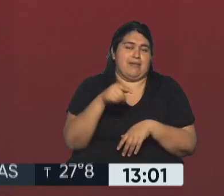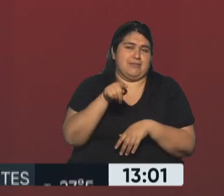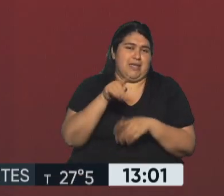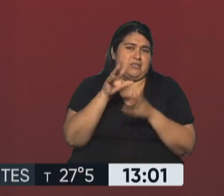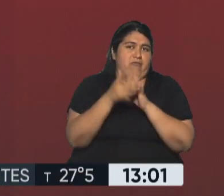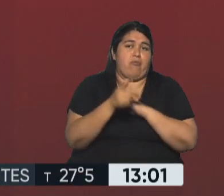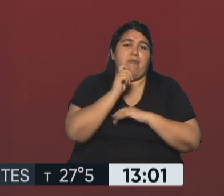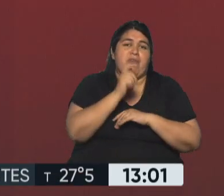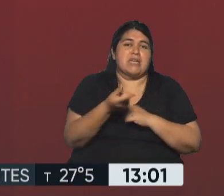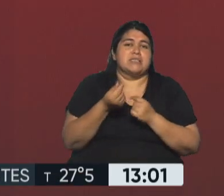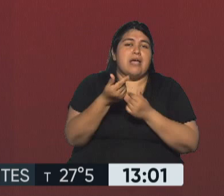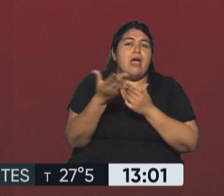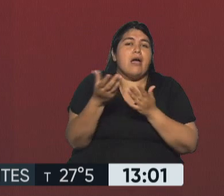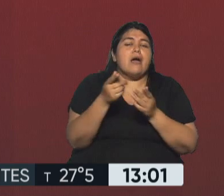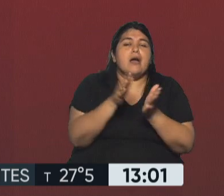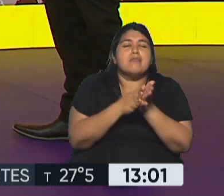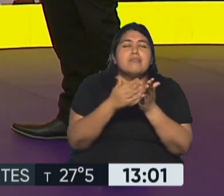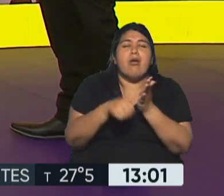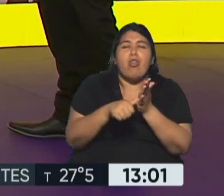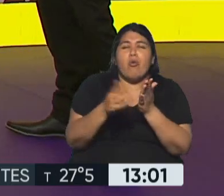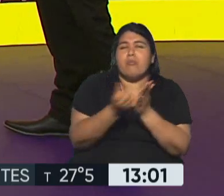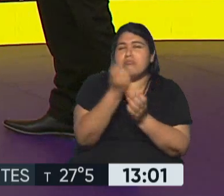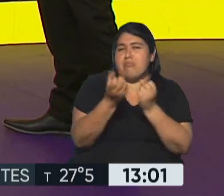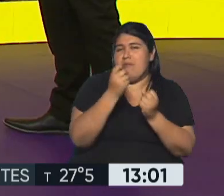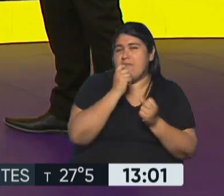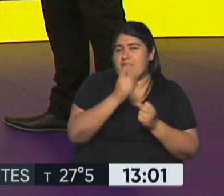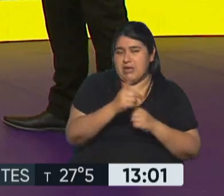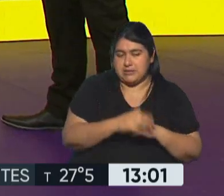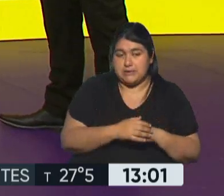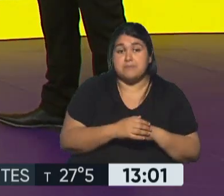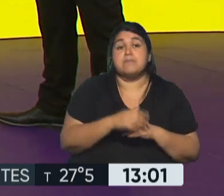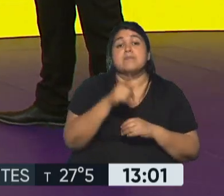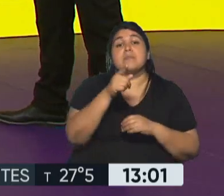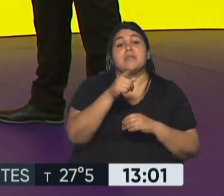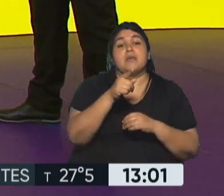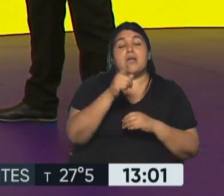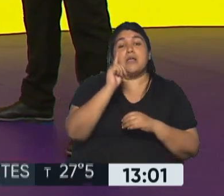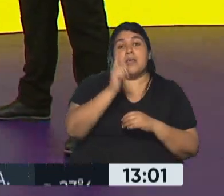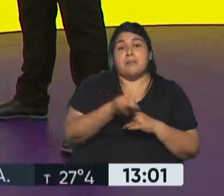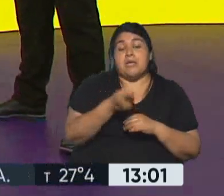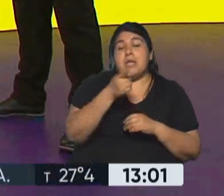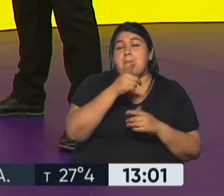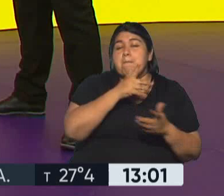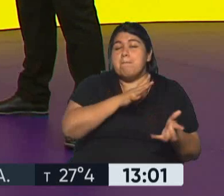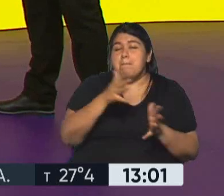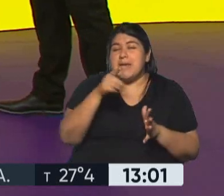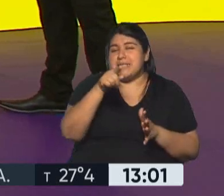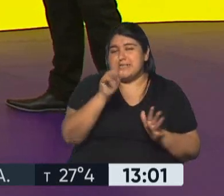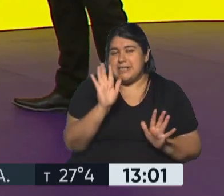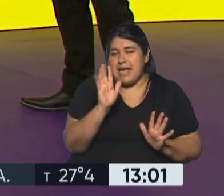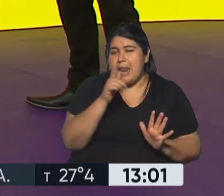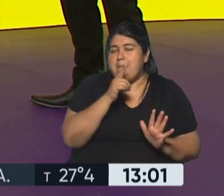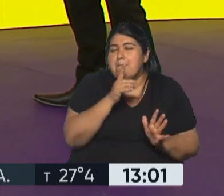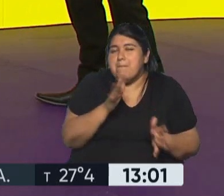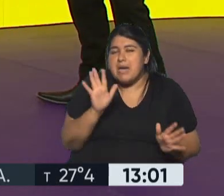tan sencilla de adquirir visas para entrar a Bielorrusia. Una vez que están en Bielorrusia, vamos a cambiar de mapa, pareciera que digo pareciera